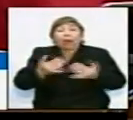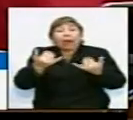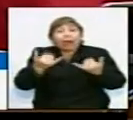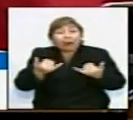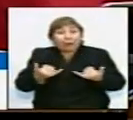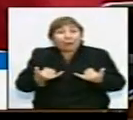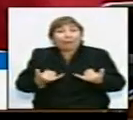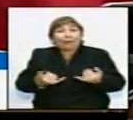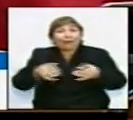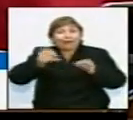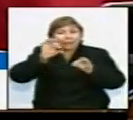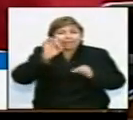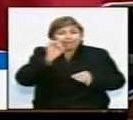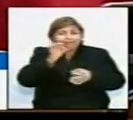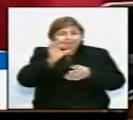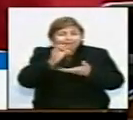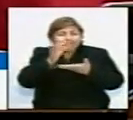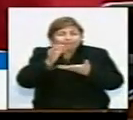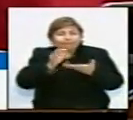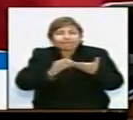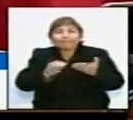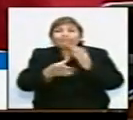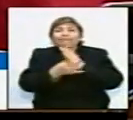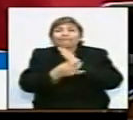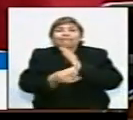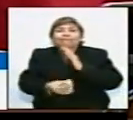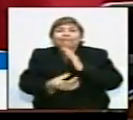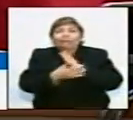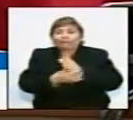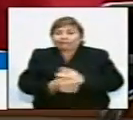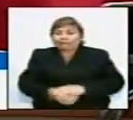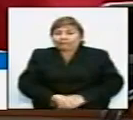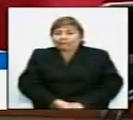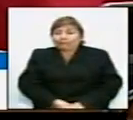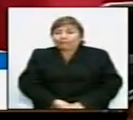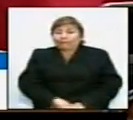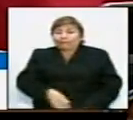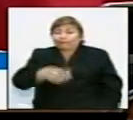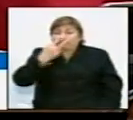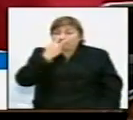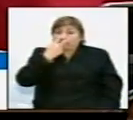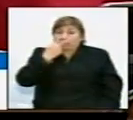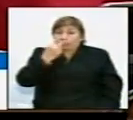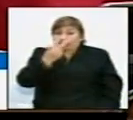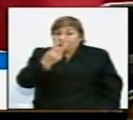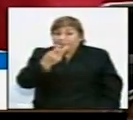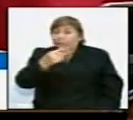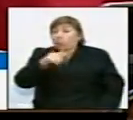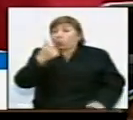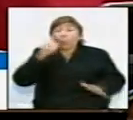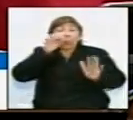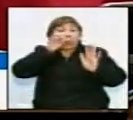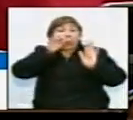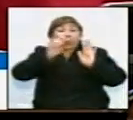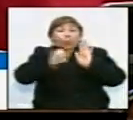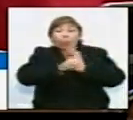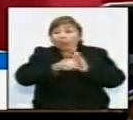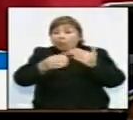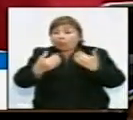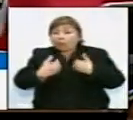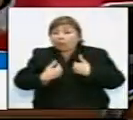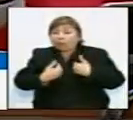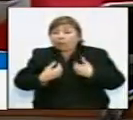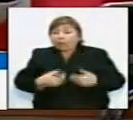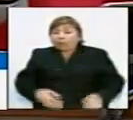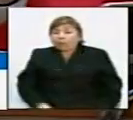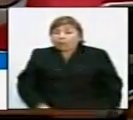las semillas del ají, se está haciendo aceite. Y si miramos otros ejemplos, tenemos por